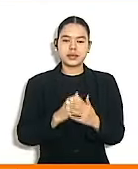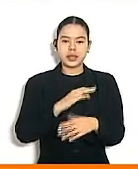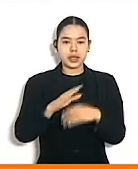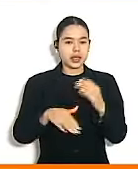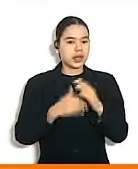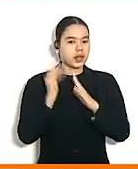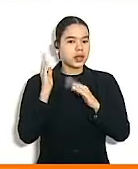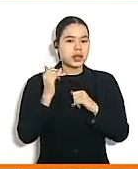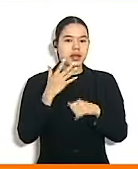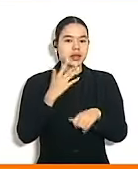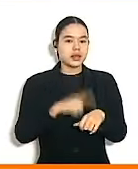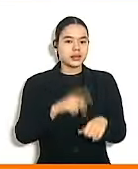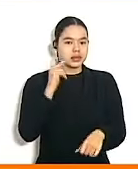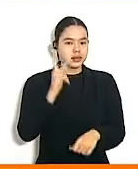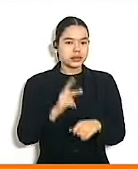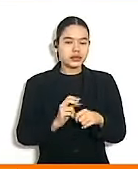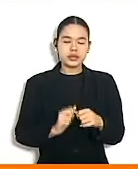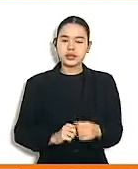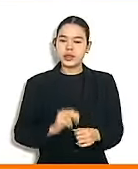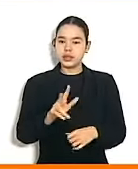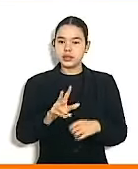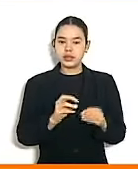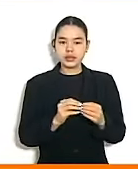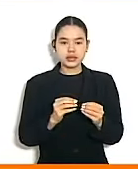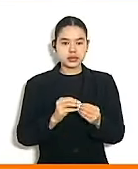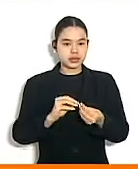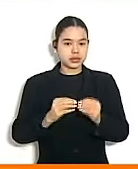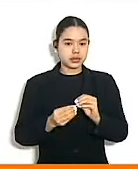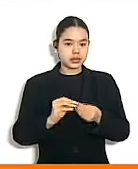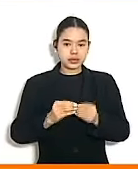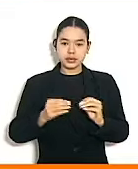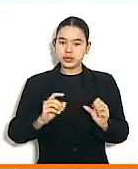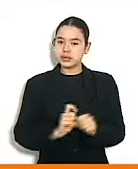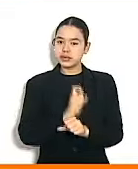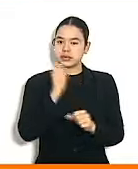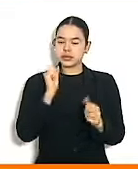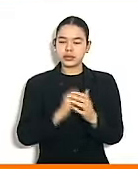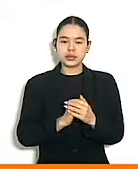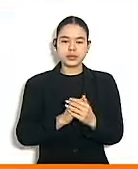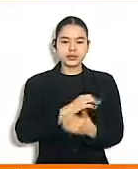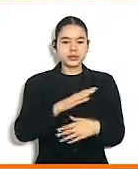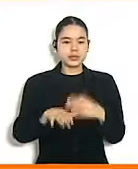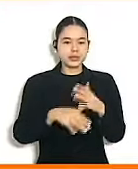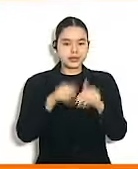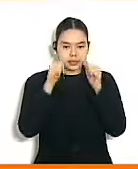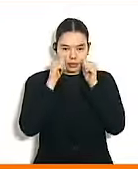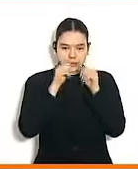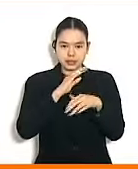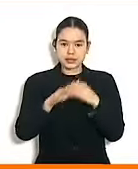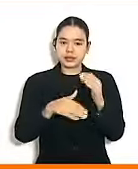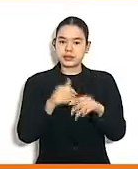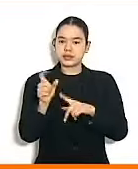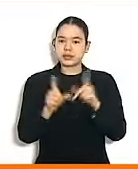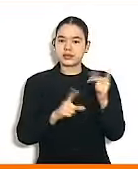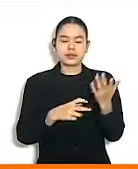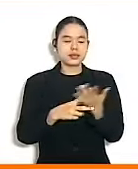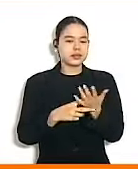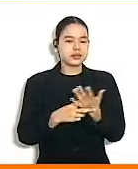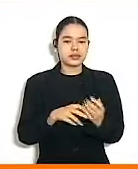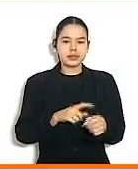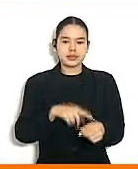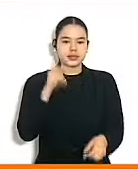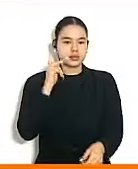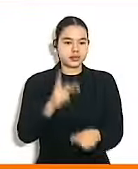deseo mucha suerte porque conoceremos esos tres números afortunados. Atentos y con tu boleto en mano, porque tu